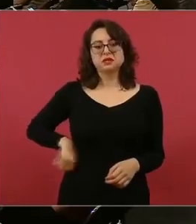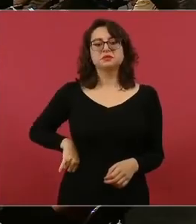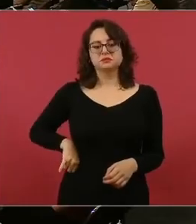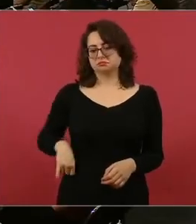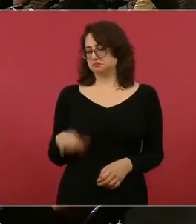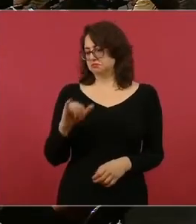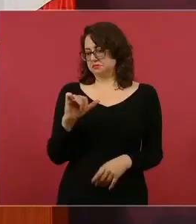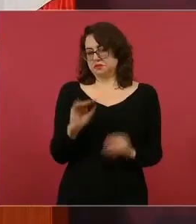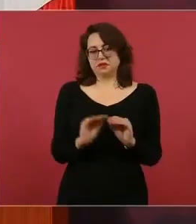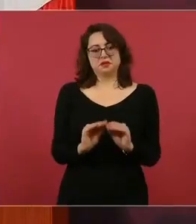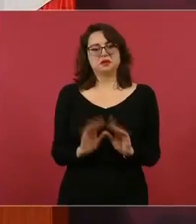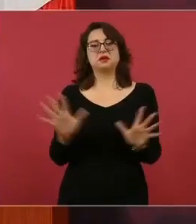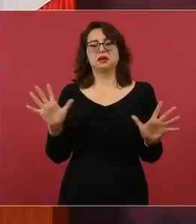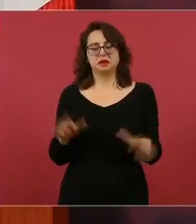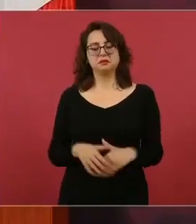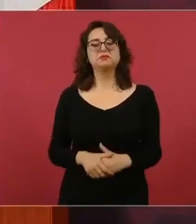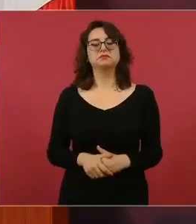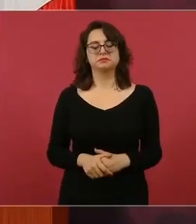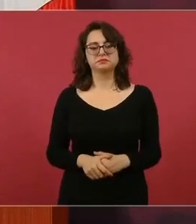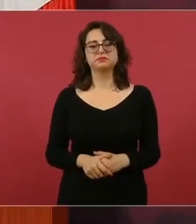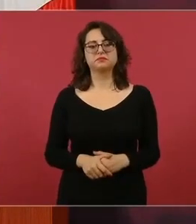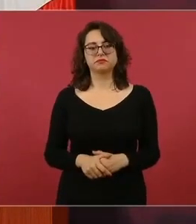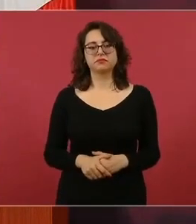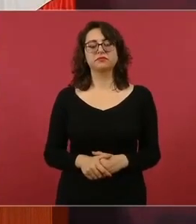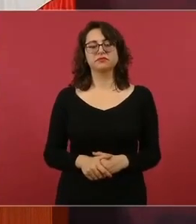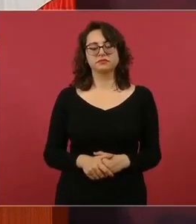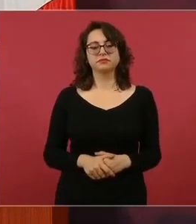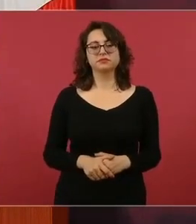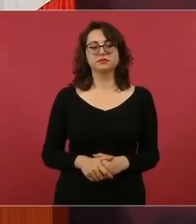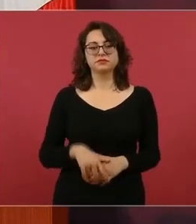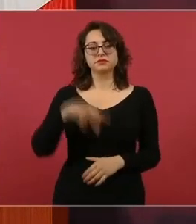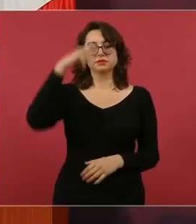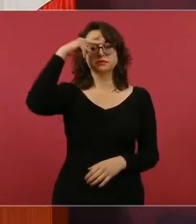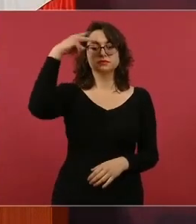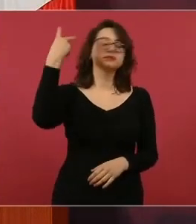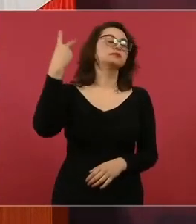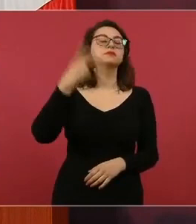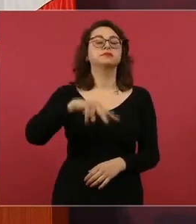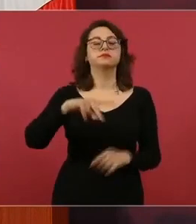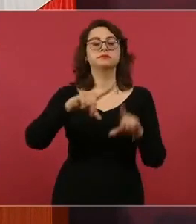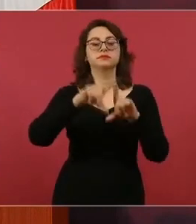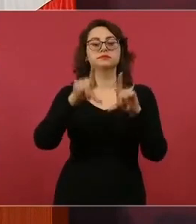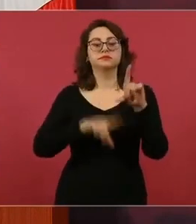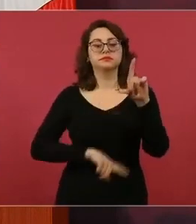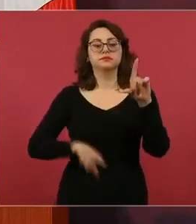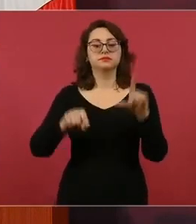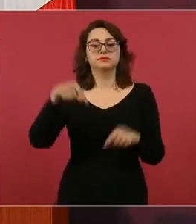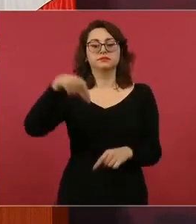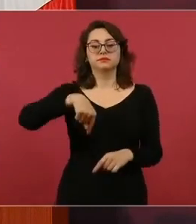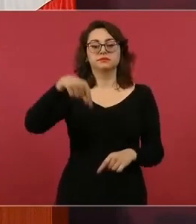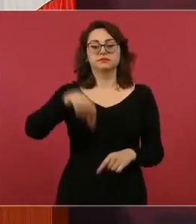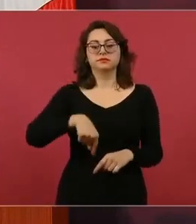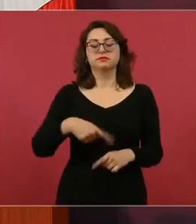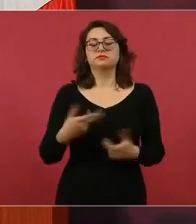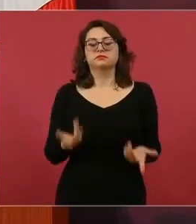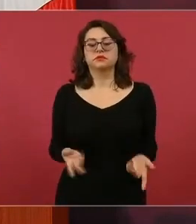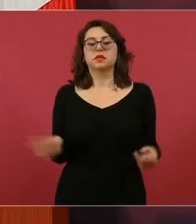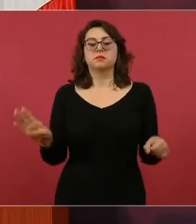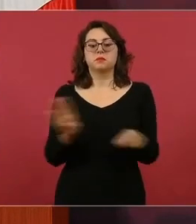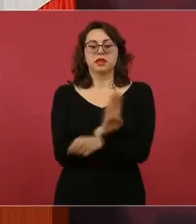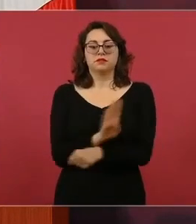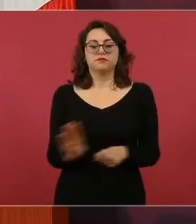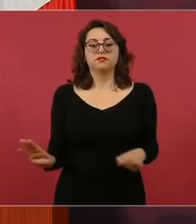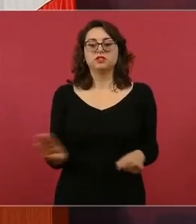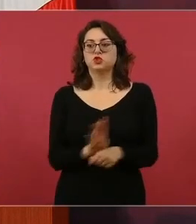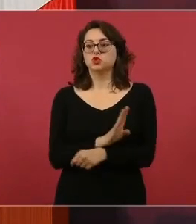para la inversión extranjera. Es de los países con más ventajas comparativas